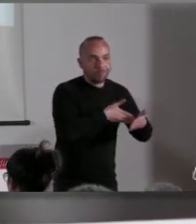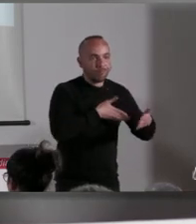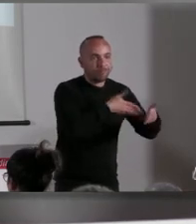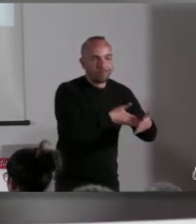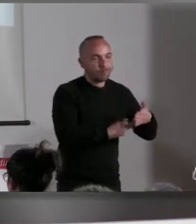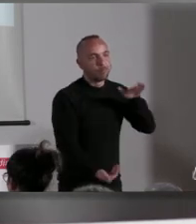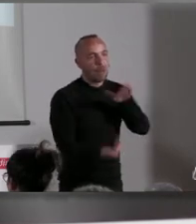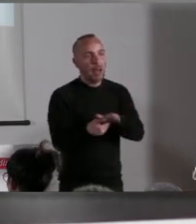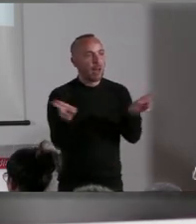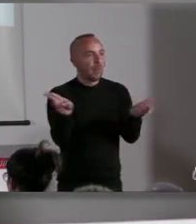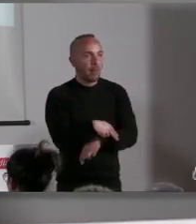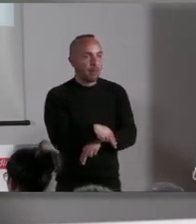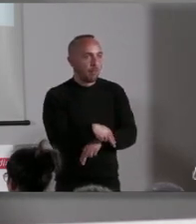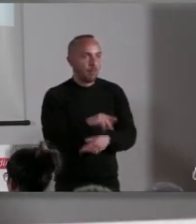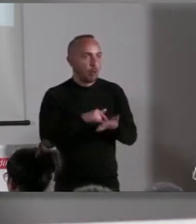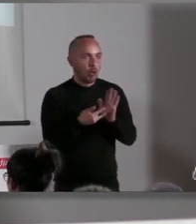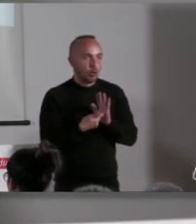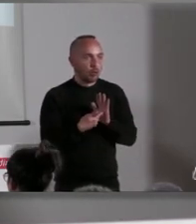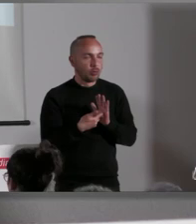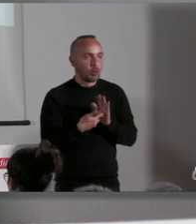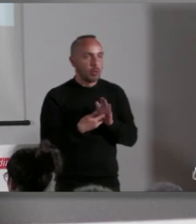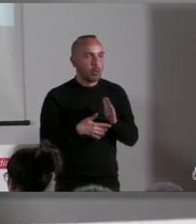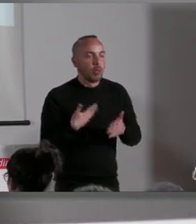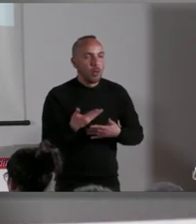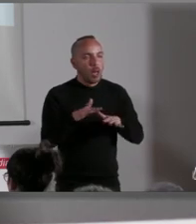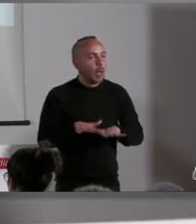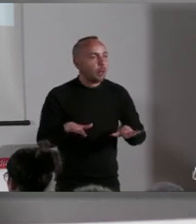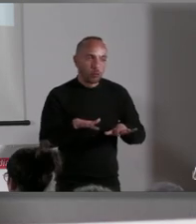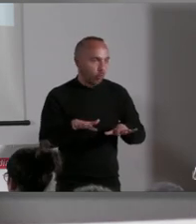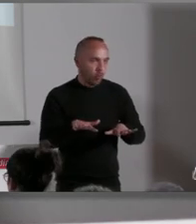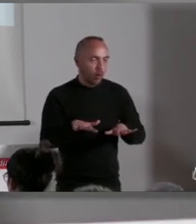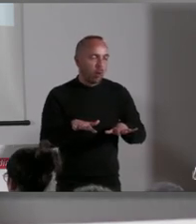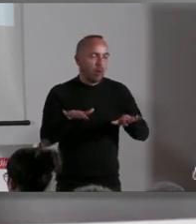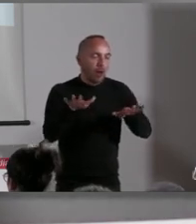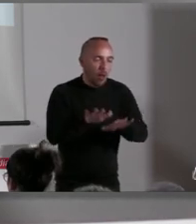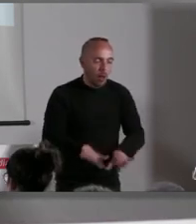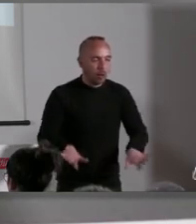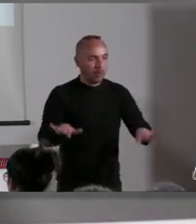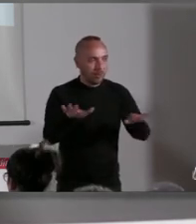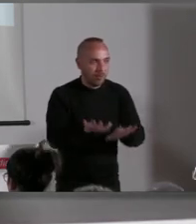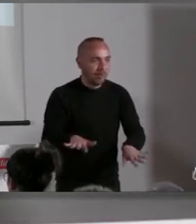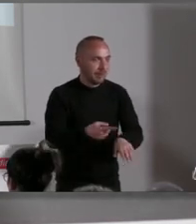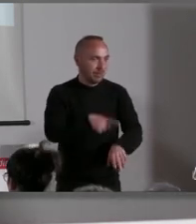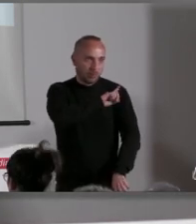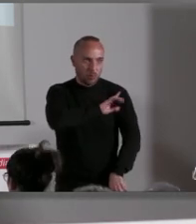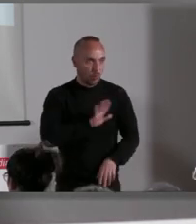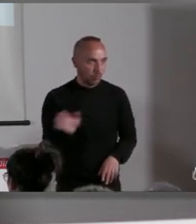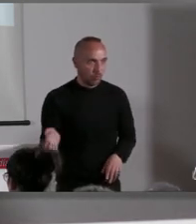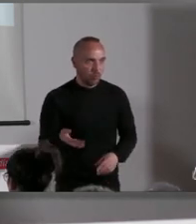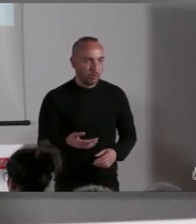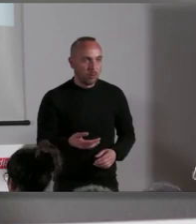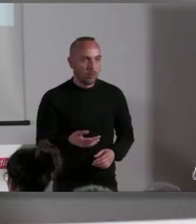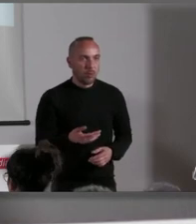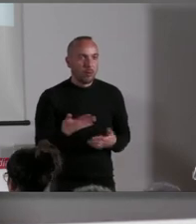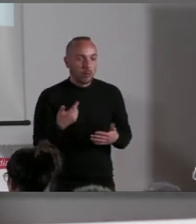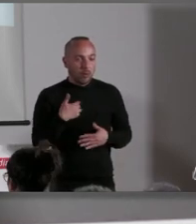se paralizan los proyectos y vamos lento, no, lentísimo. Entonces,